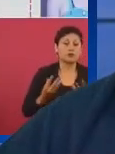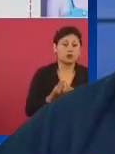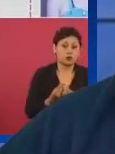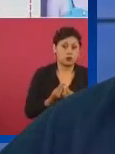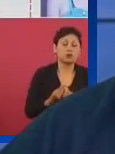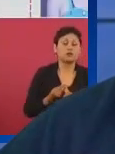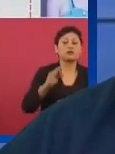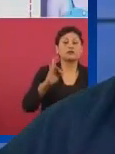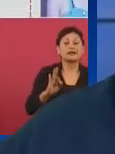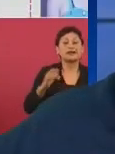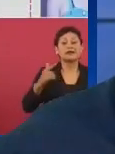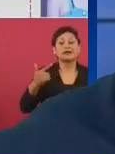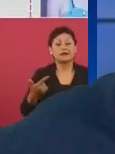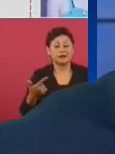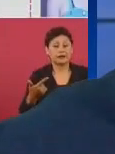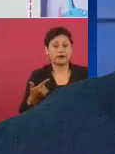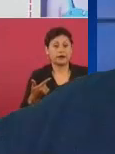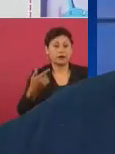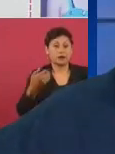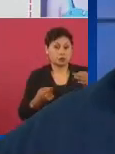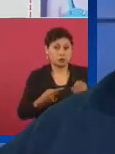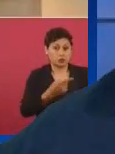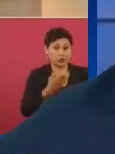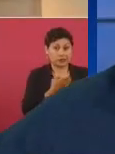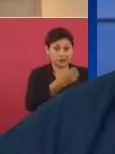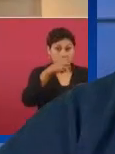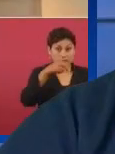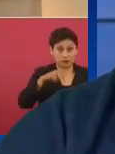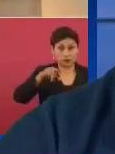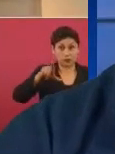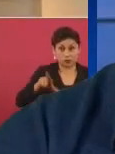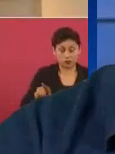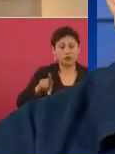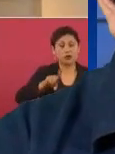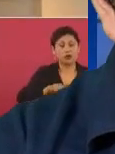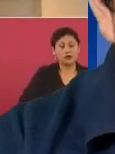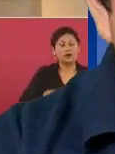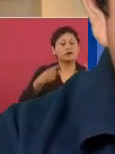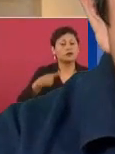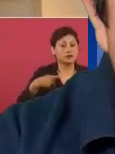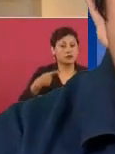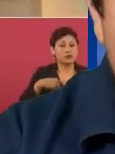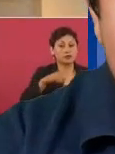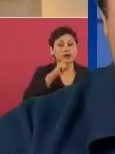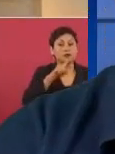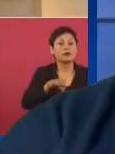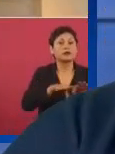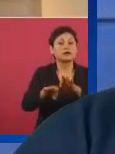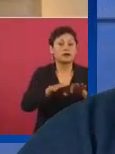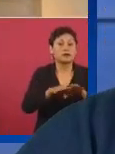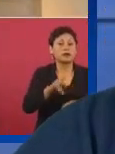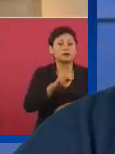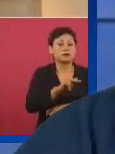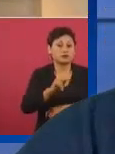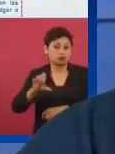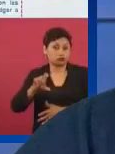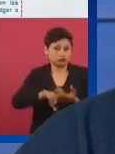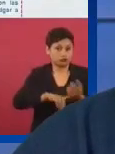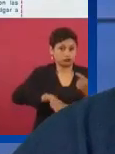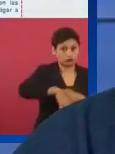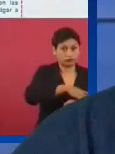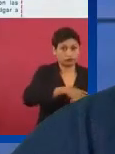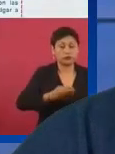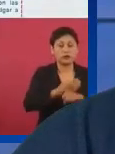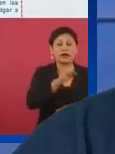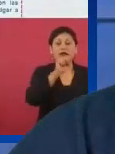puedan imputarlo a él. Así está el caso de Devani y qué bueno que pasa todo esto para que